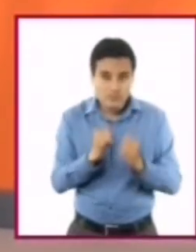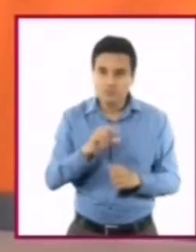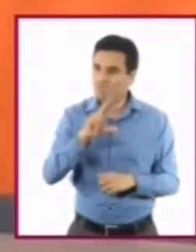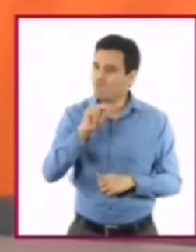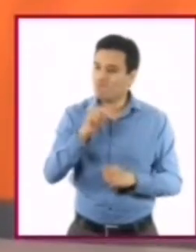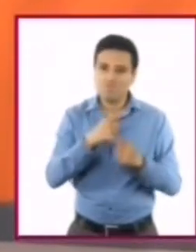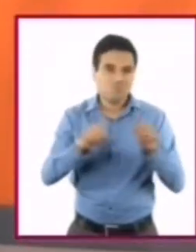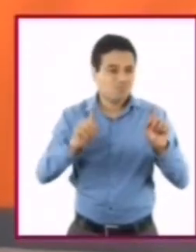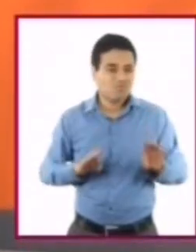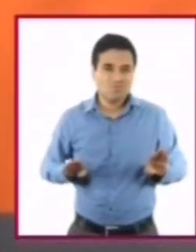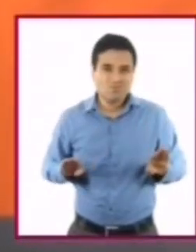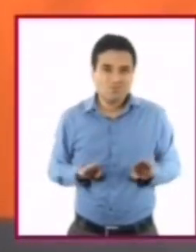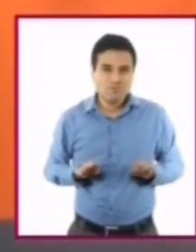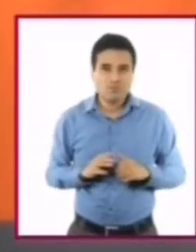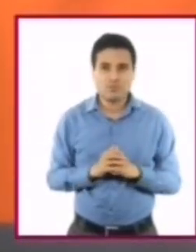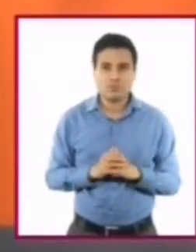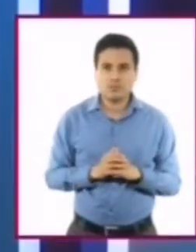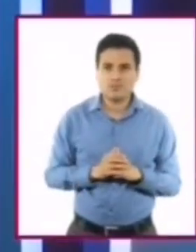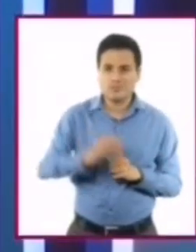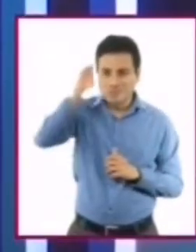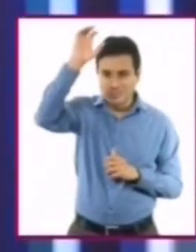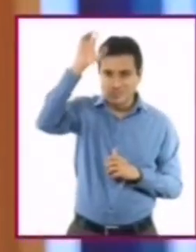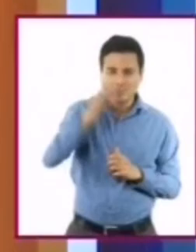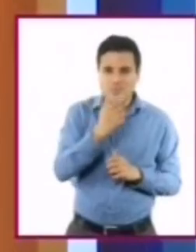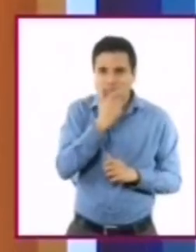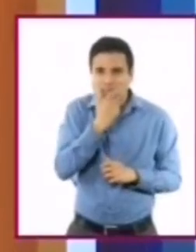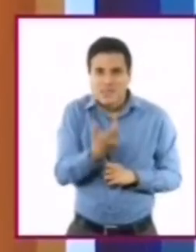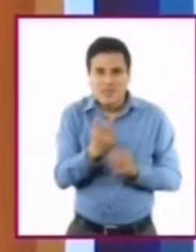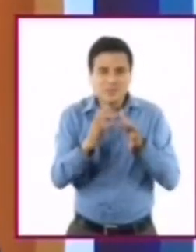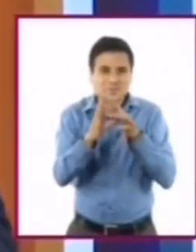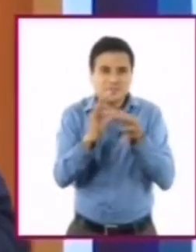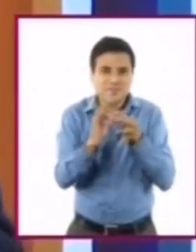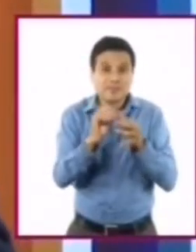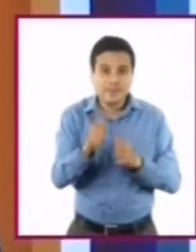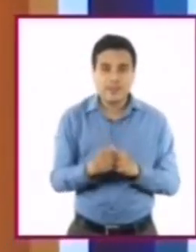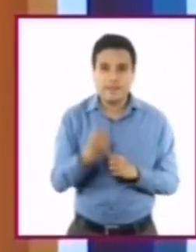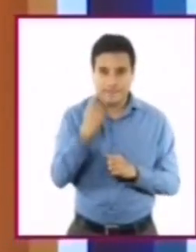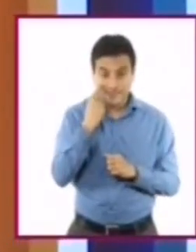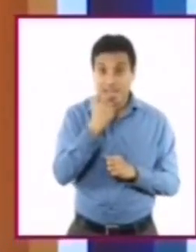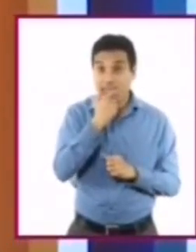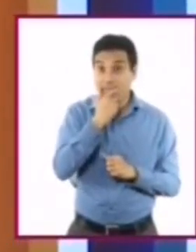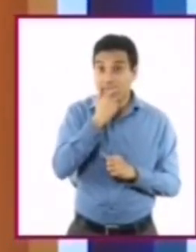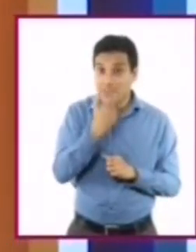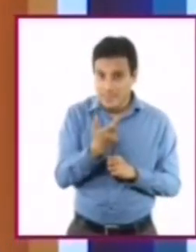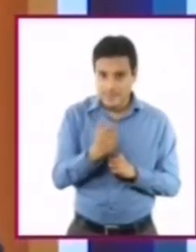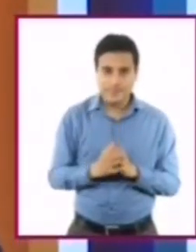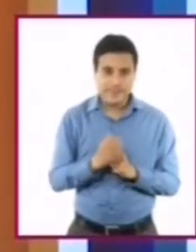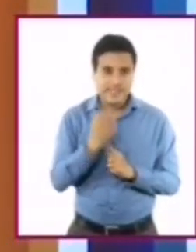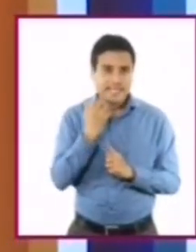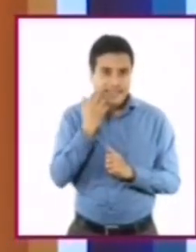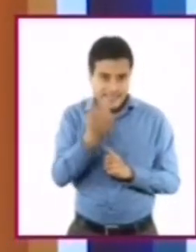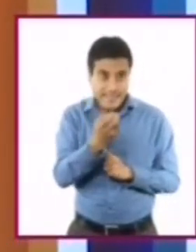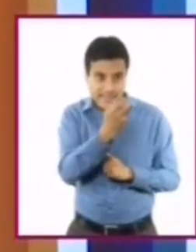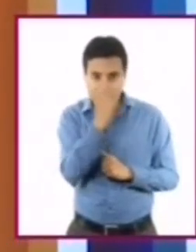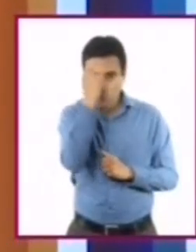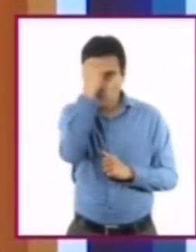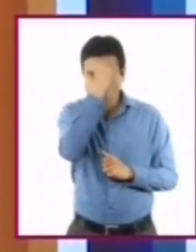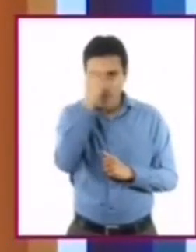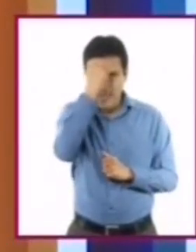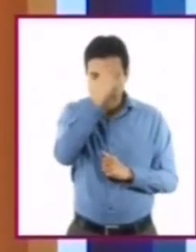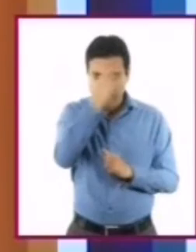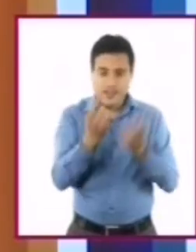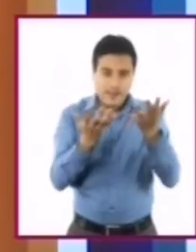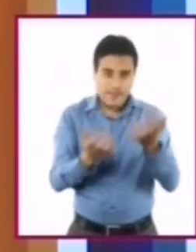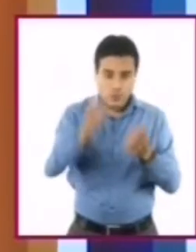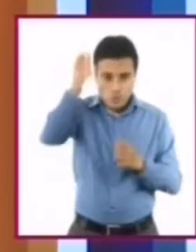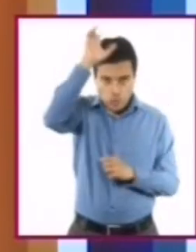¿Y qué aportó Einstein en este sentido? A Einstein le interesaba revisar la teoría de gravitación de Newton porque